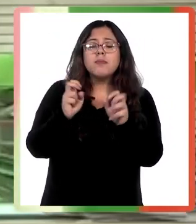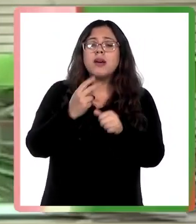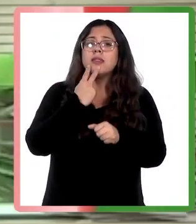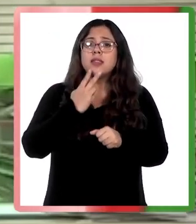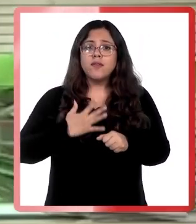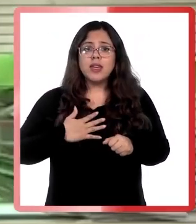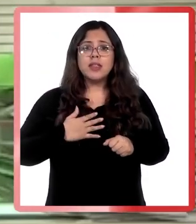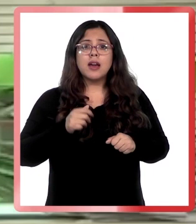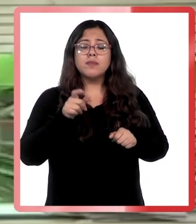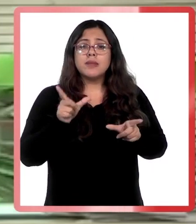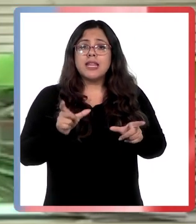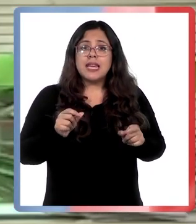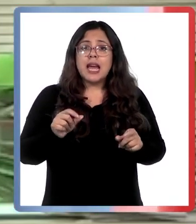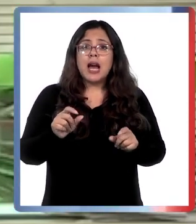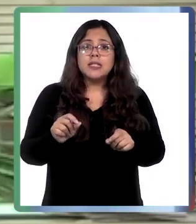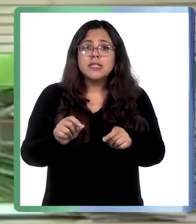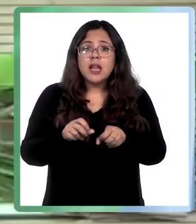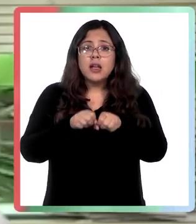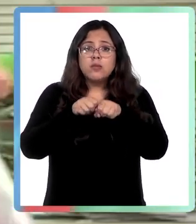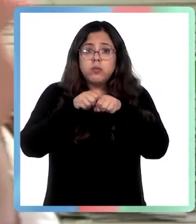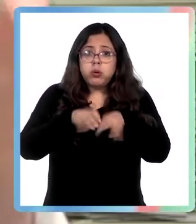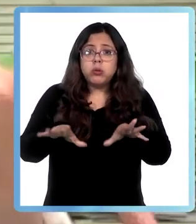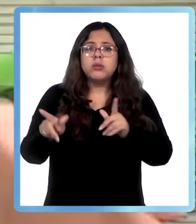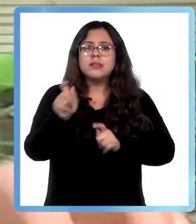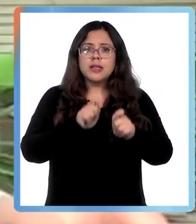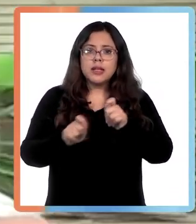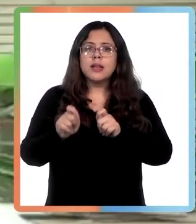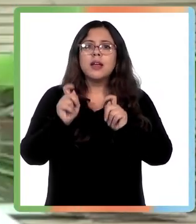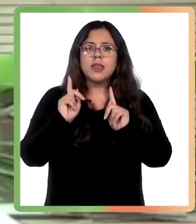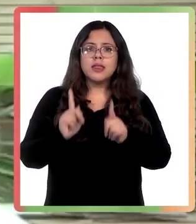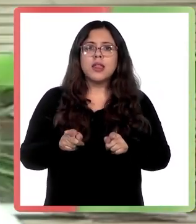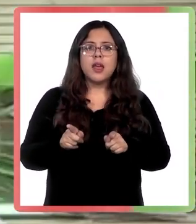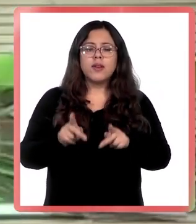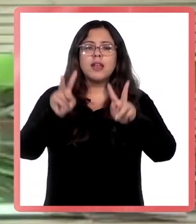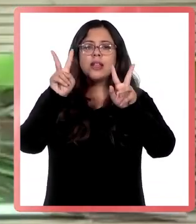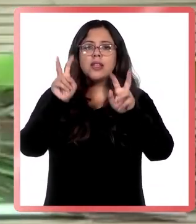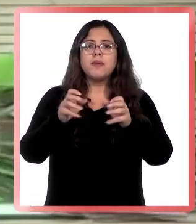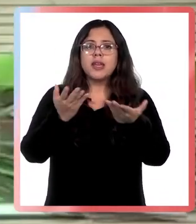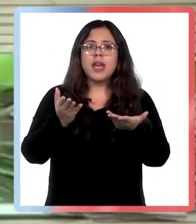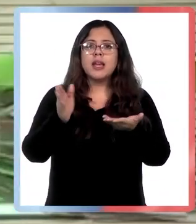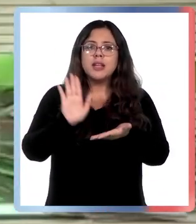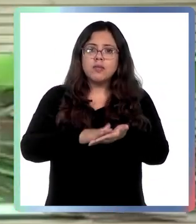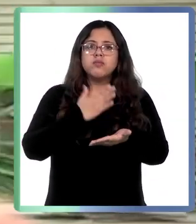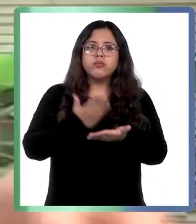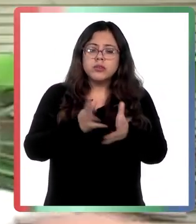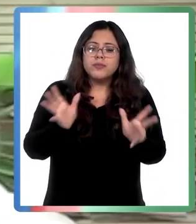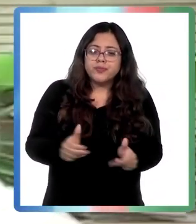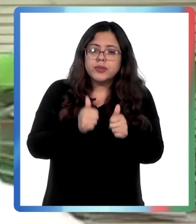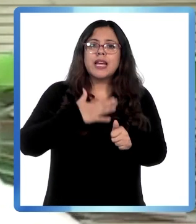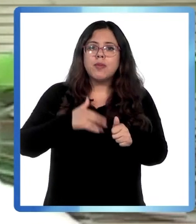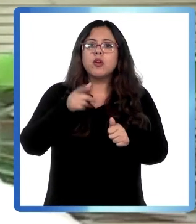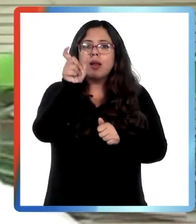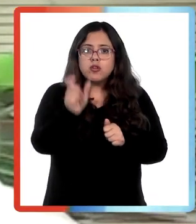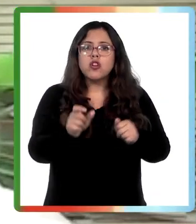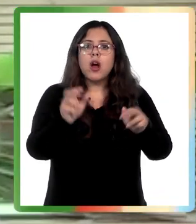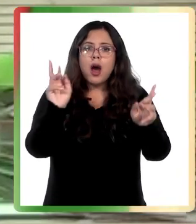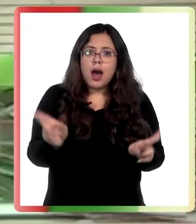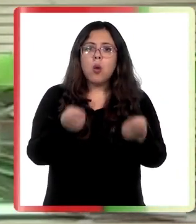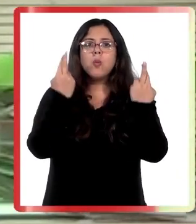un cáncer localizado, ahí hacemos tratamiento de intención curativa. Queremos que se mejore el